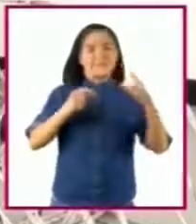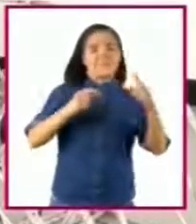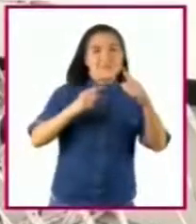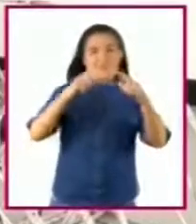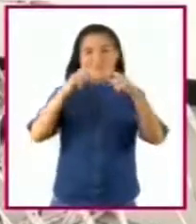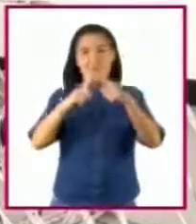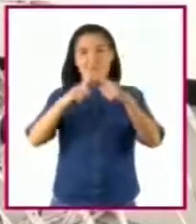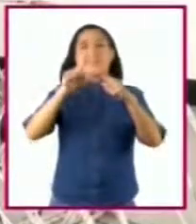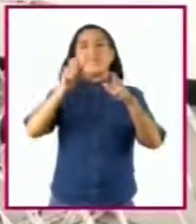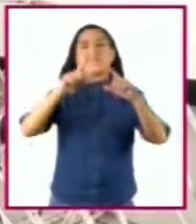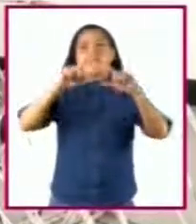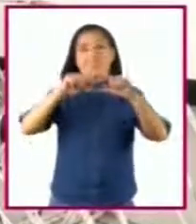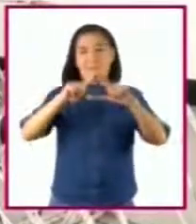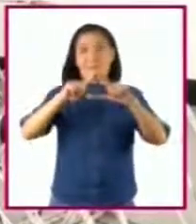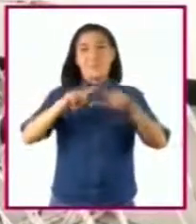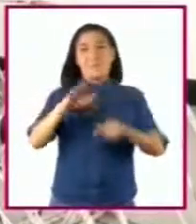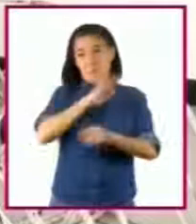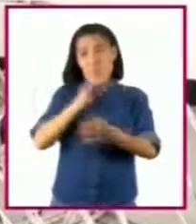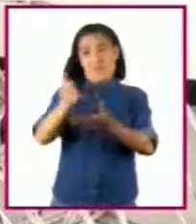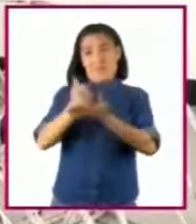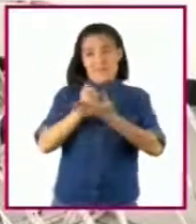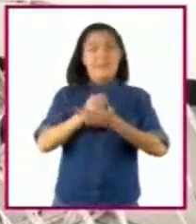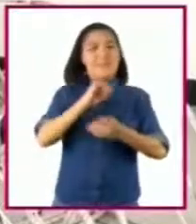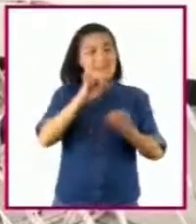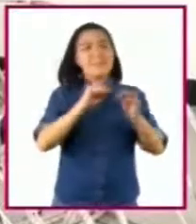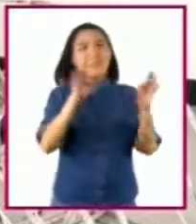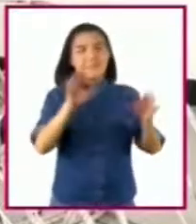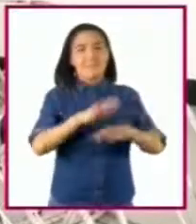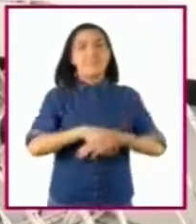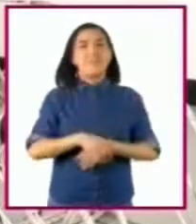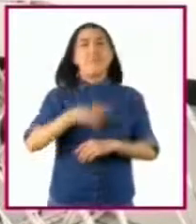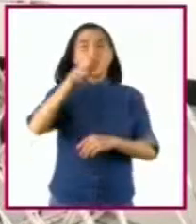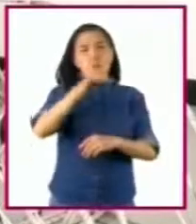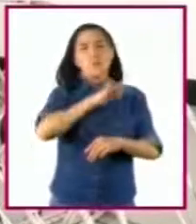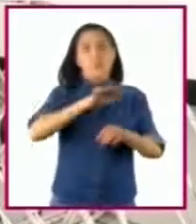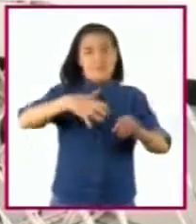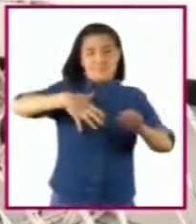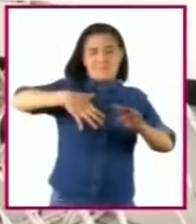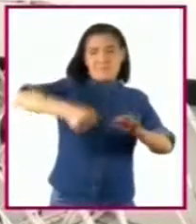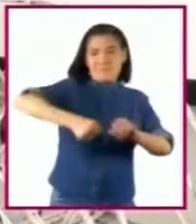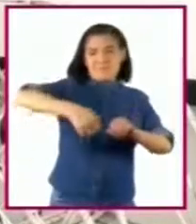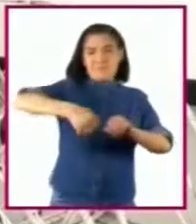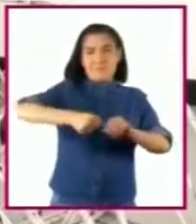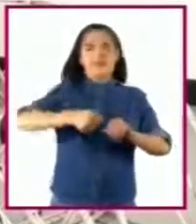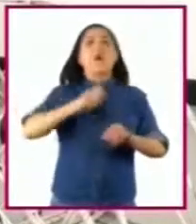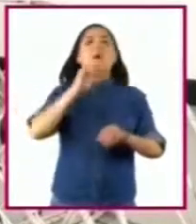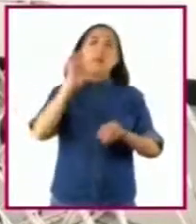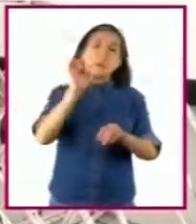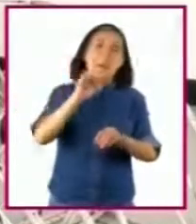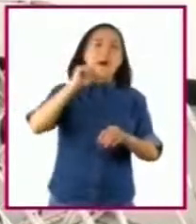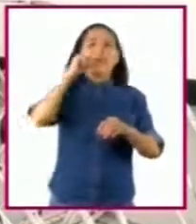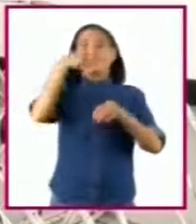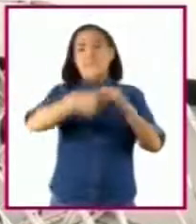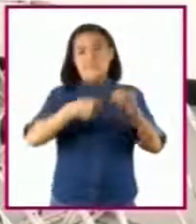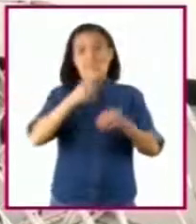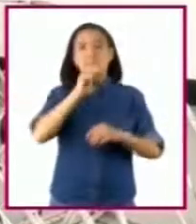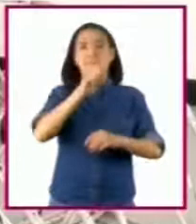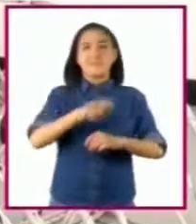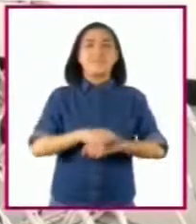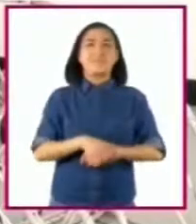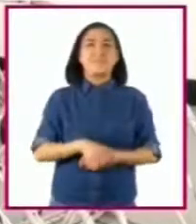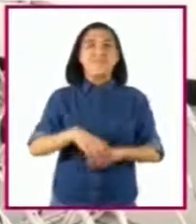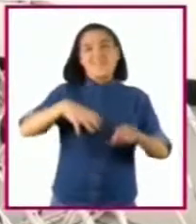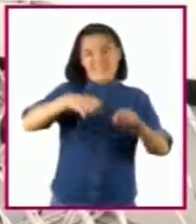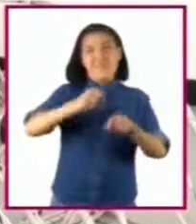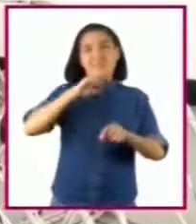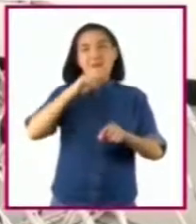triángulo. ¿Me podría ayudar, maestra, por favor? Claro que sí. ¿Aquí os puedes ayudar de una engrapadora o de cinta también? Ah, lo engrapamos. Excelente. De esta